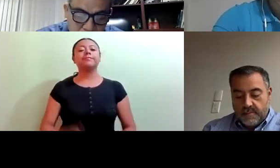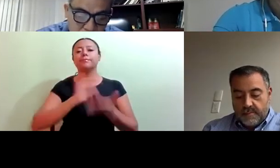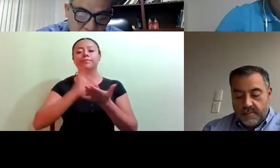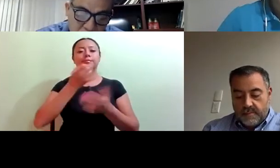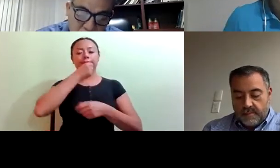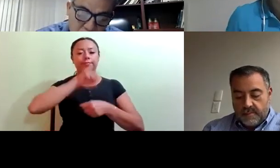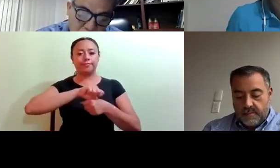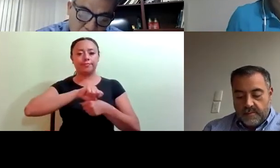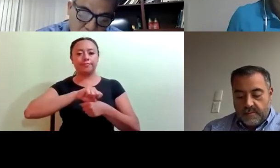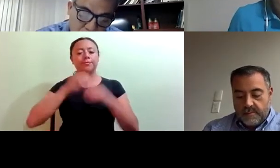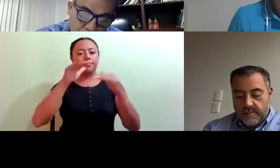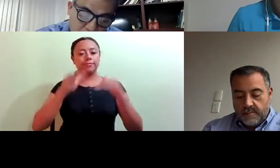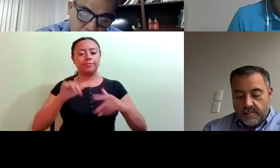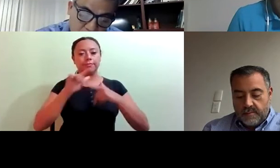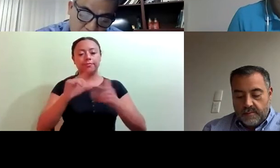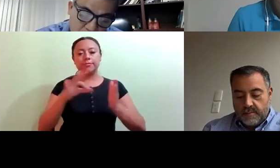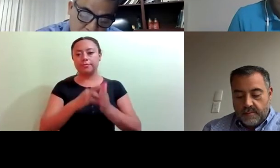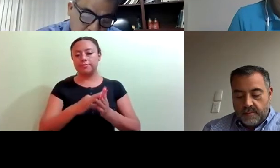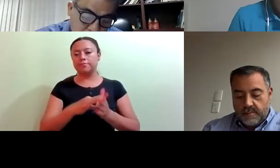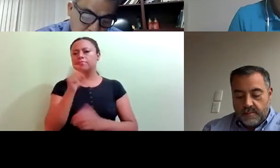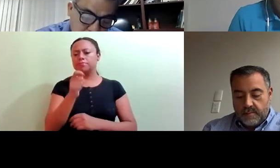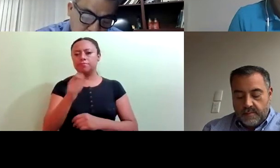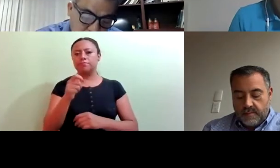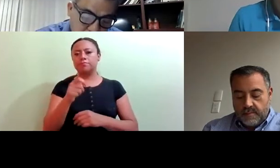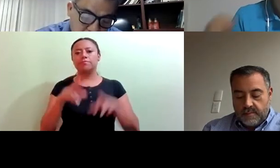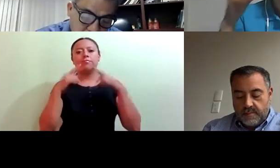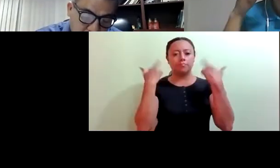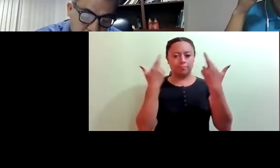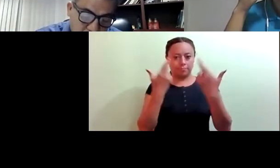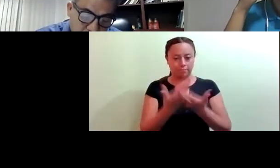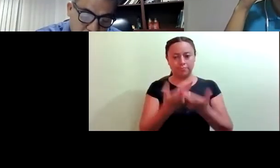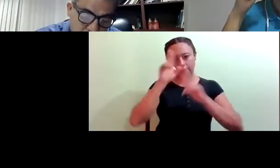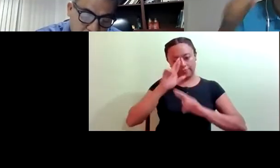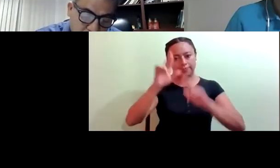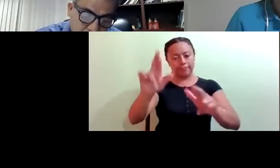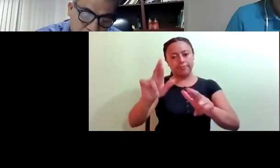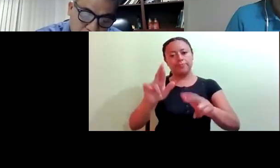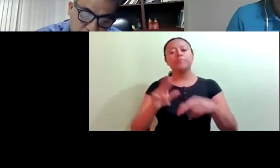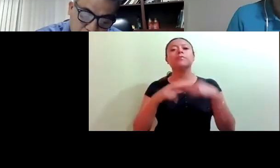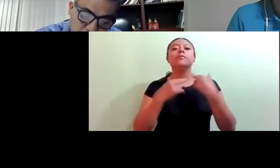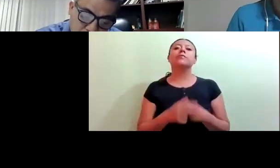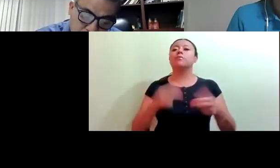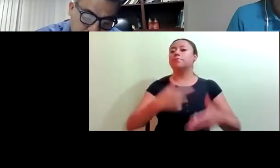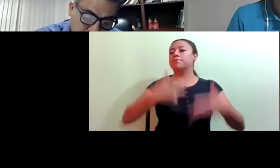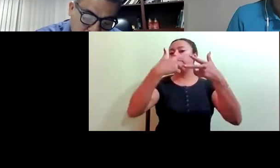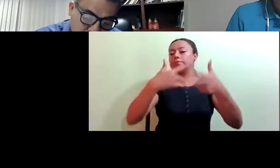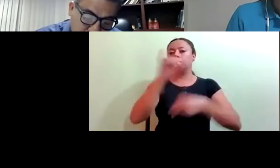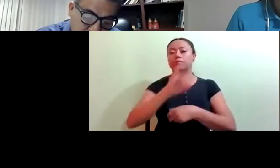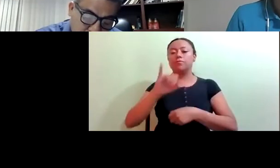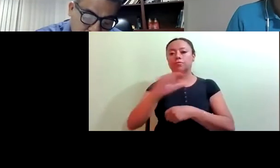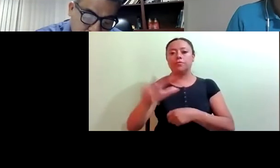secretario. El siguiente punto al tratar es el relativo al orden del día de la sesión solemne vía remota del jueves 13 de mayo de 2021.